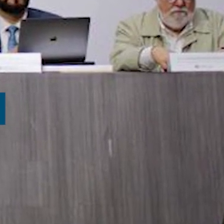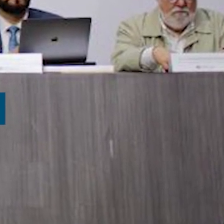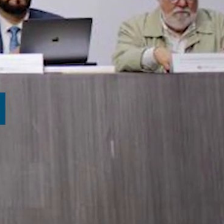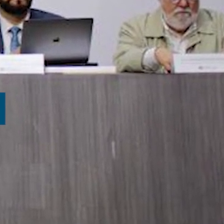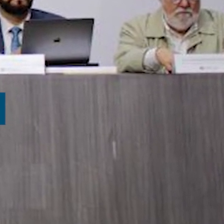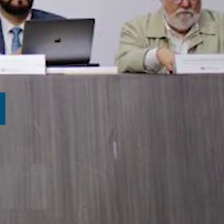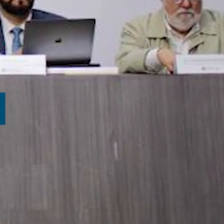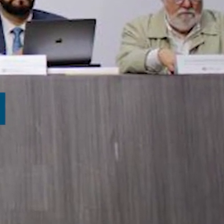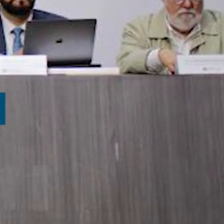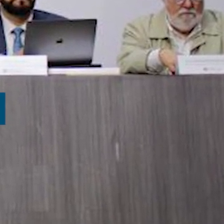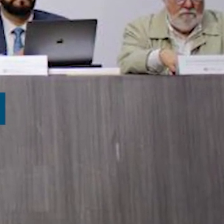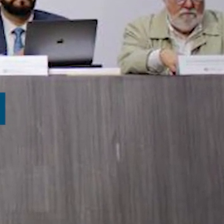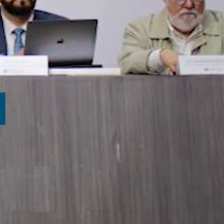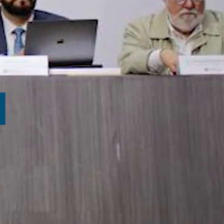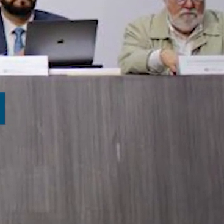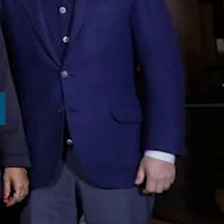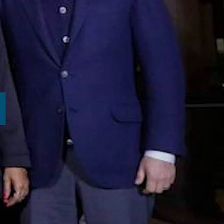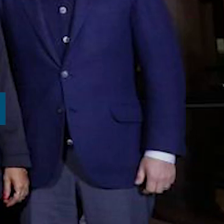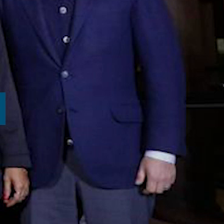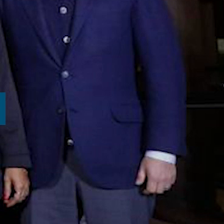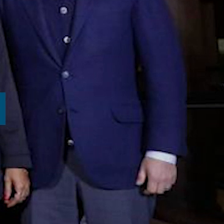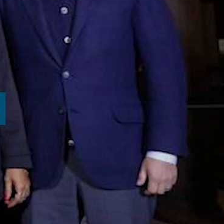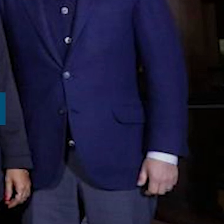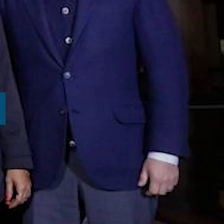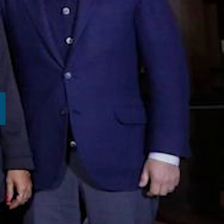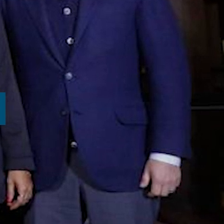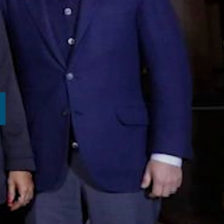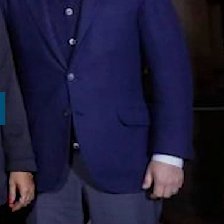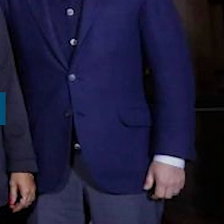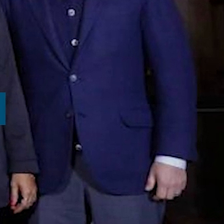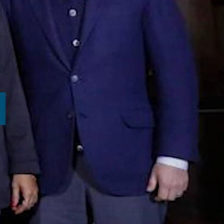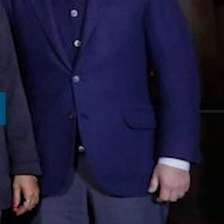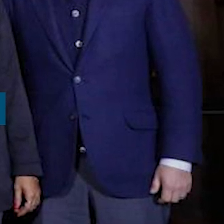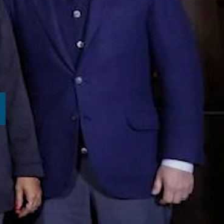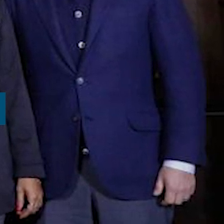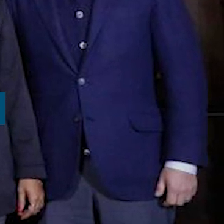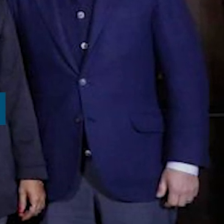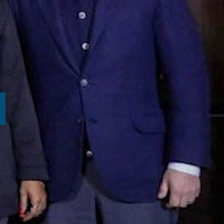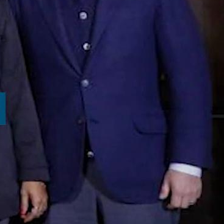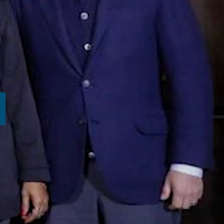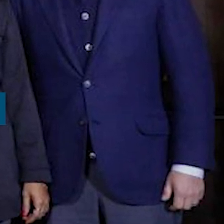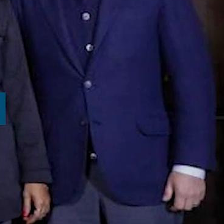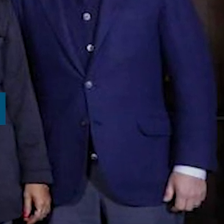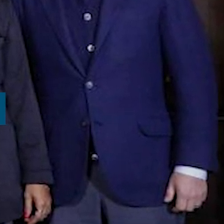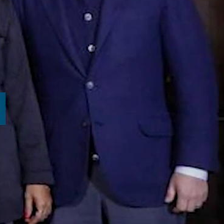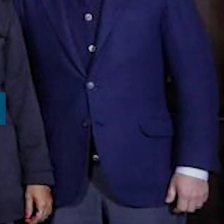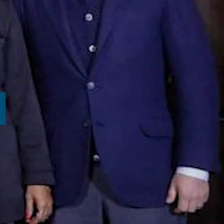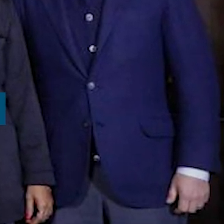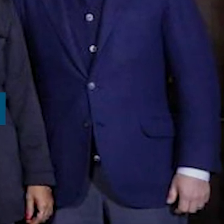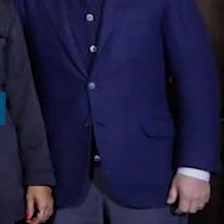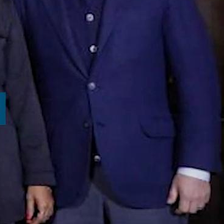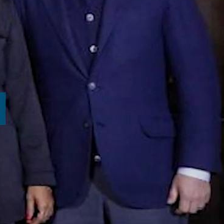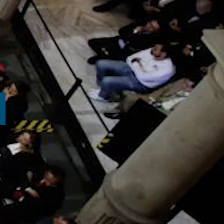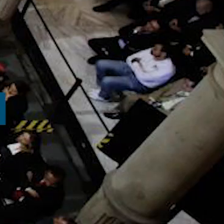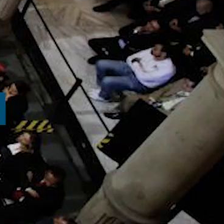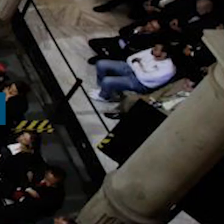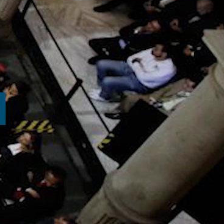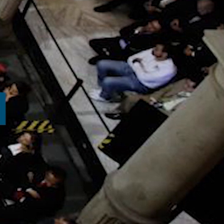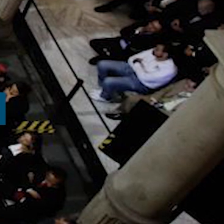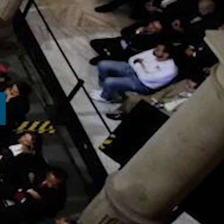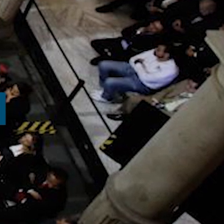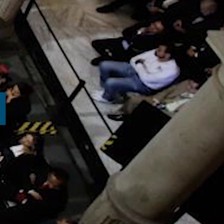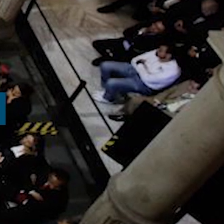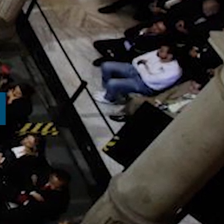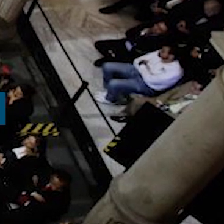se comprometió a abordar el tema de la extorsión en una próxima sesión de Cabildo y exhortó al congreso de la unión a considerar este delito como